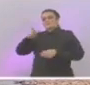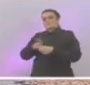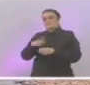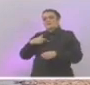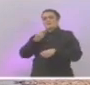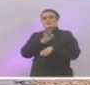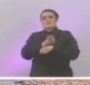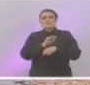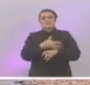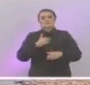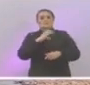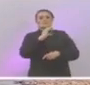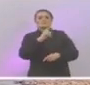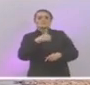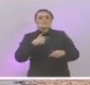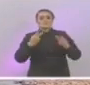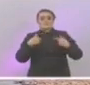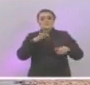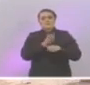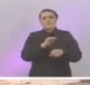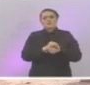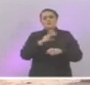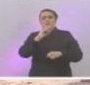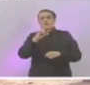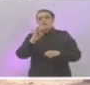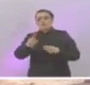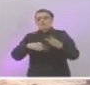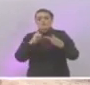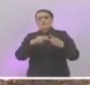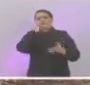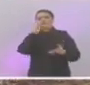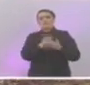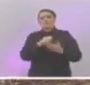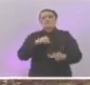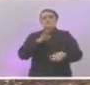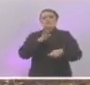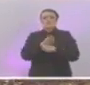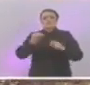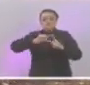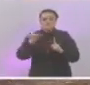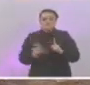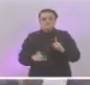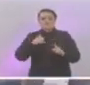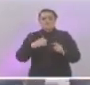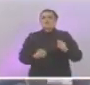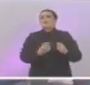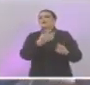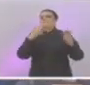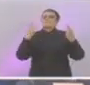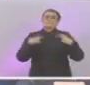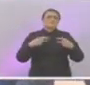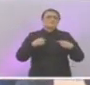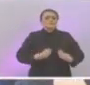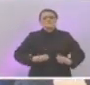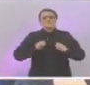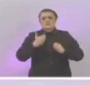Protección Civil Estatal y Municipal, a la CONAFOR, a la Secretaría de la Defensa Nacional y a los cientos de potosinos